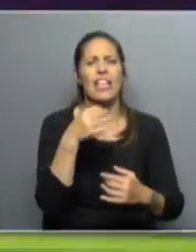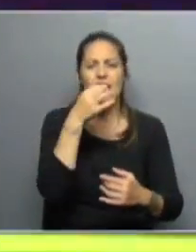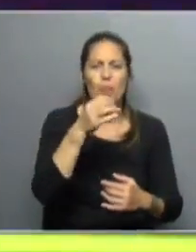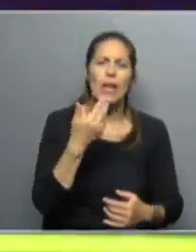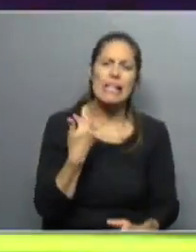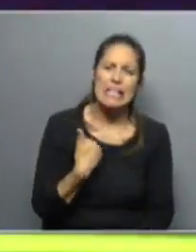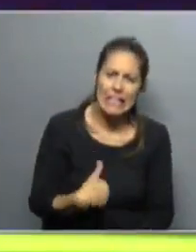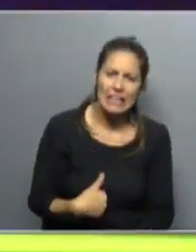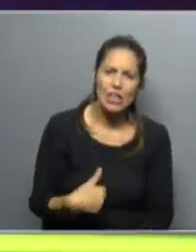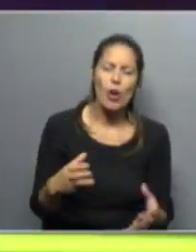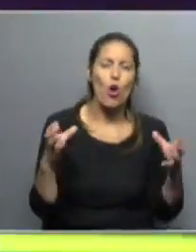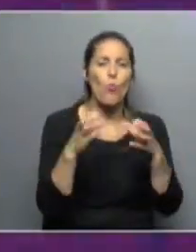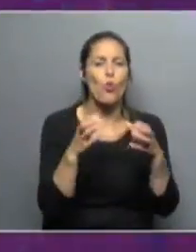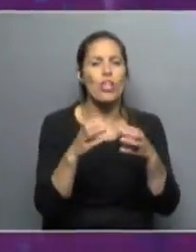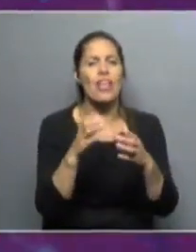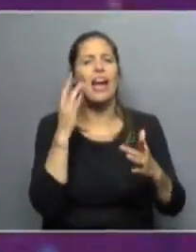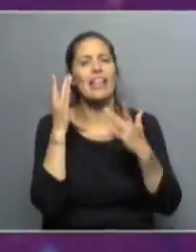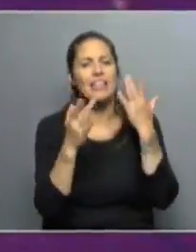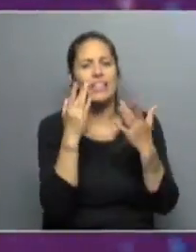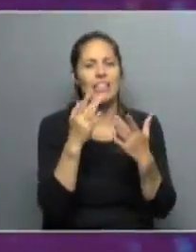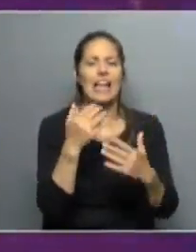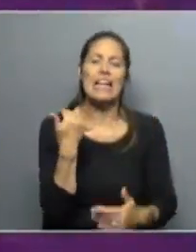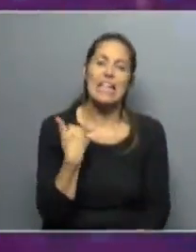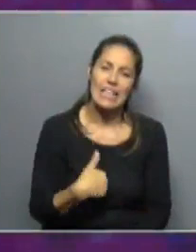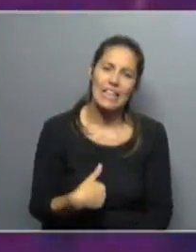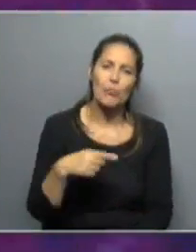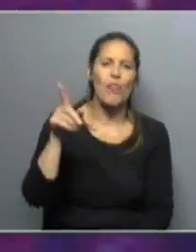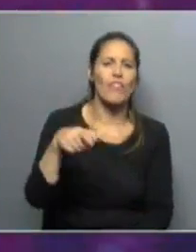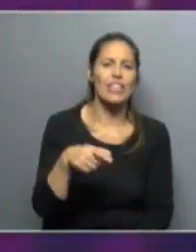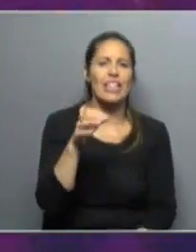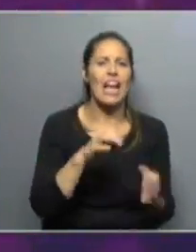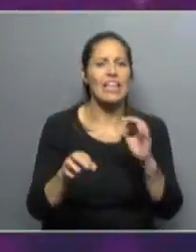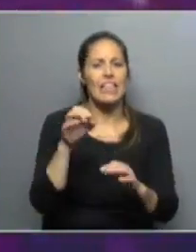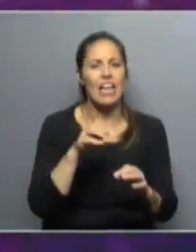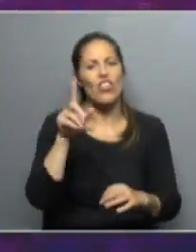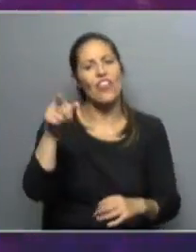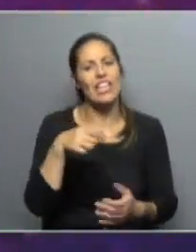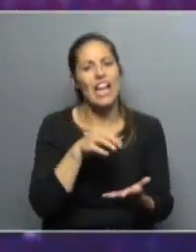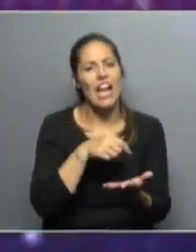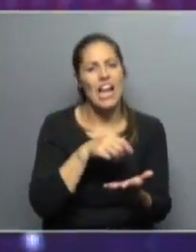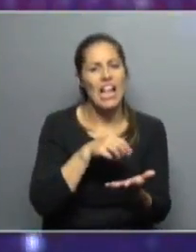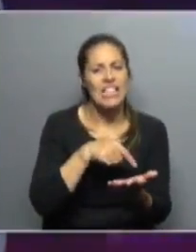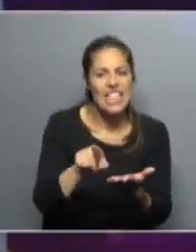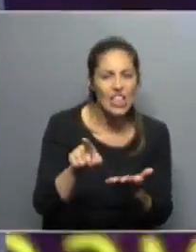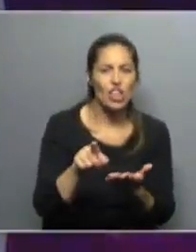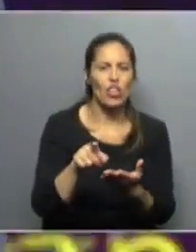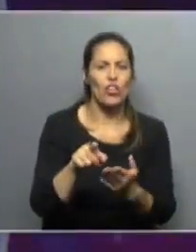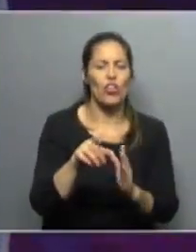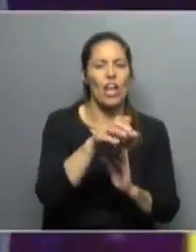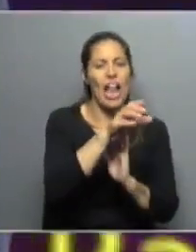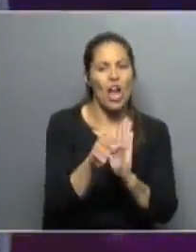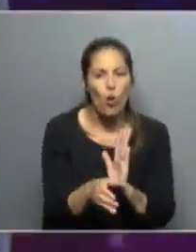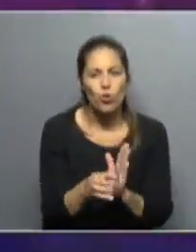la comunidad artística, ¿no? Sí. Uno de los comentarios típicos, qué lástima que venir al teatro es siempre venir al centro, venir a la costa.